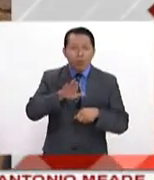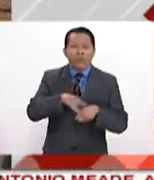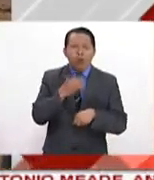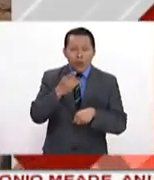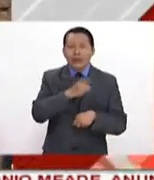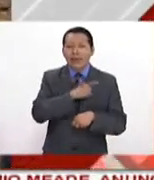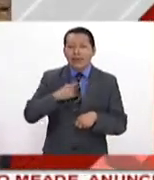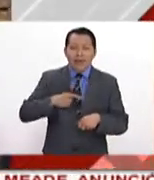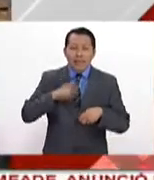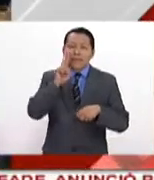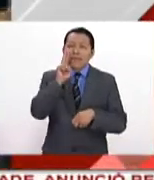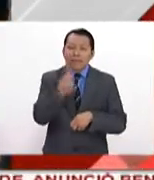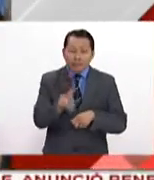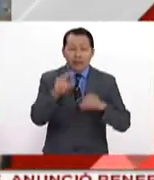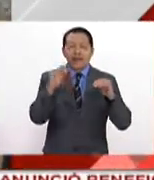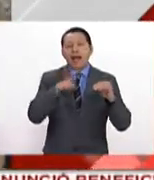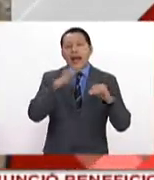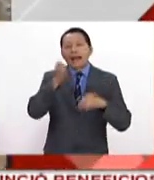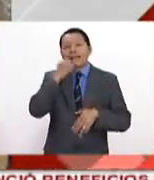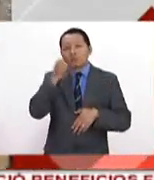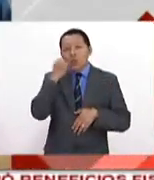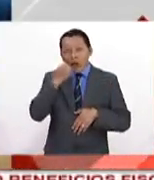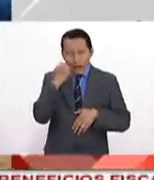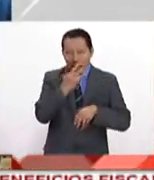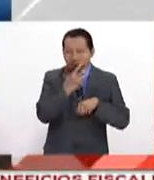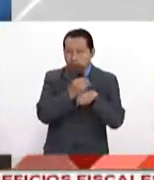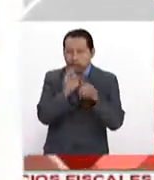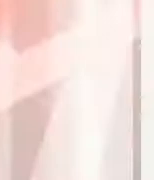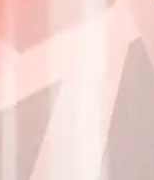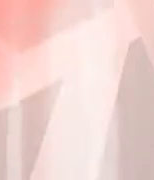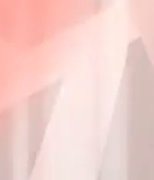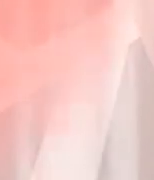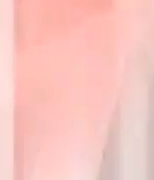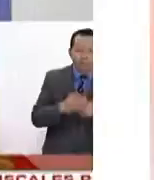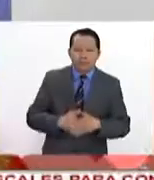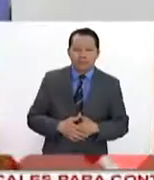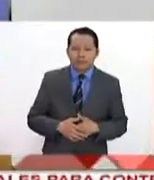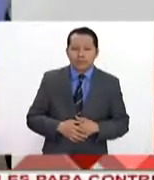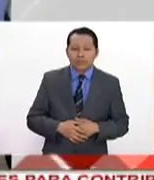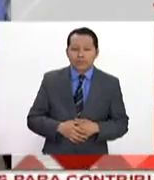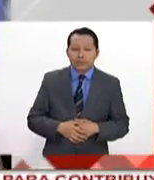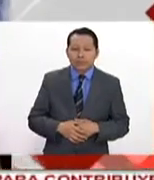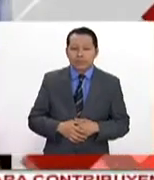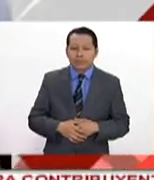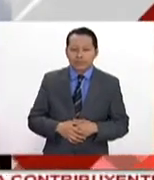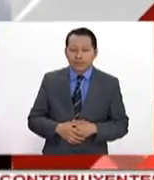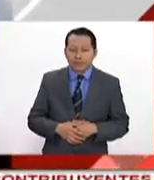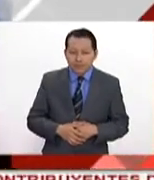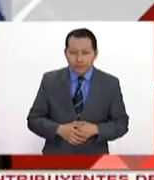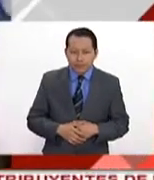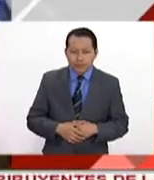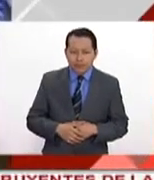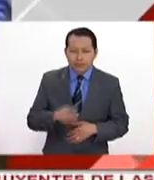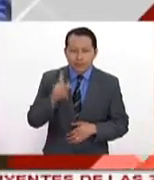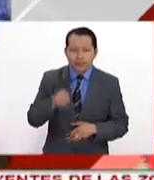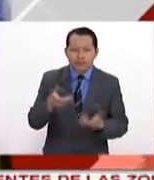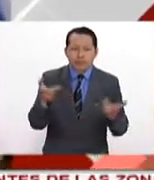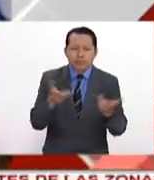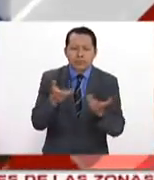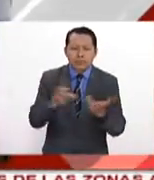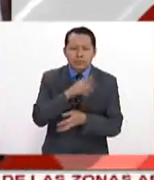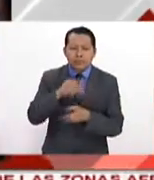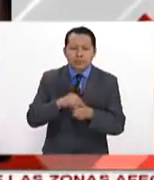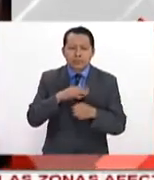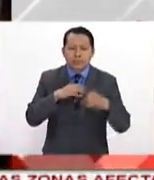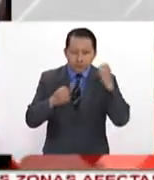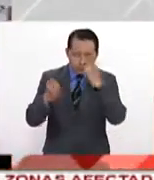las instalaciones educativas se encuentran en óptimas condiciones. Yo lo que quiero es acabar de hacer toda la